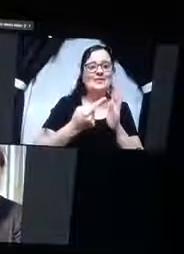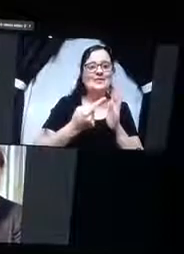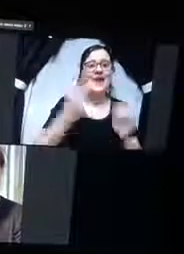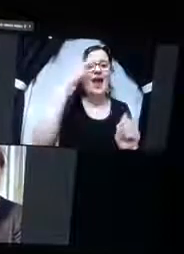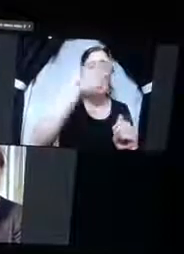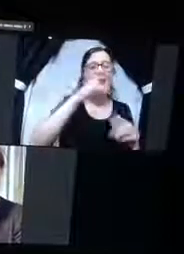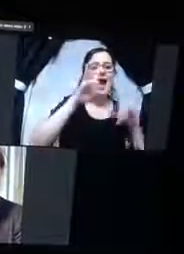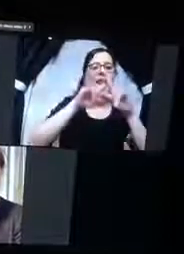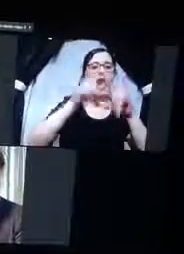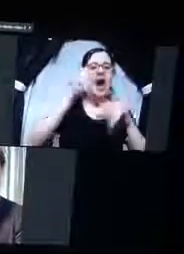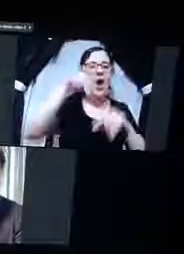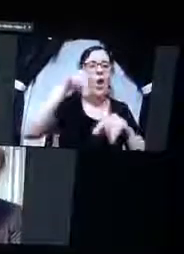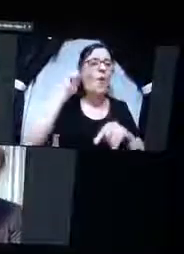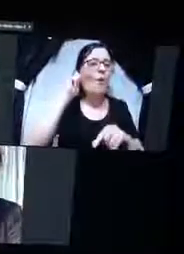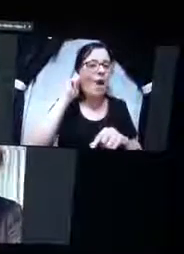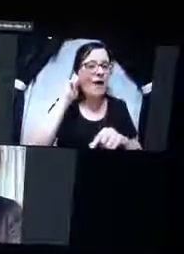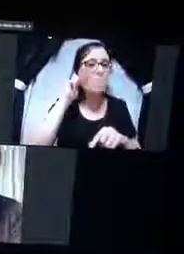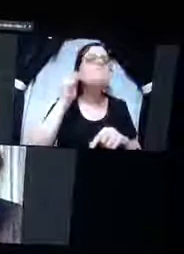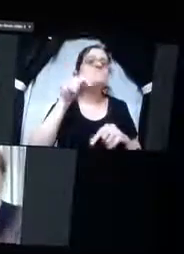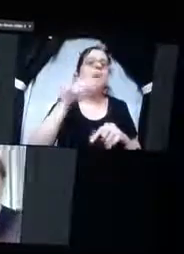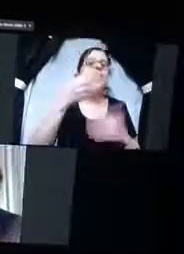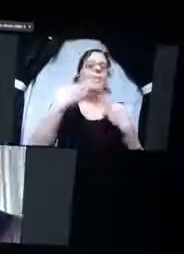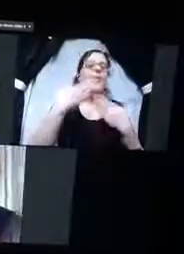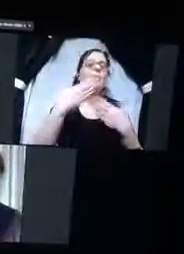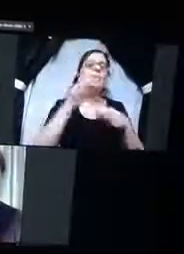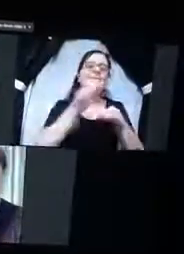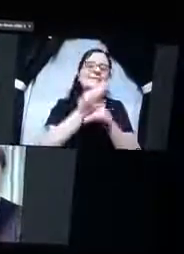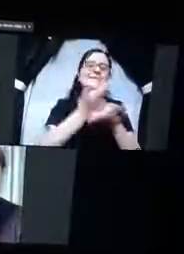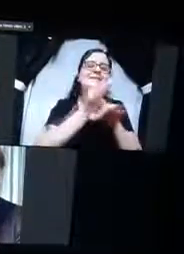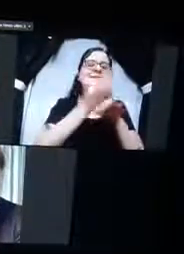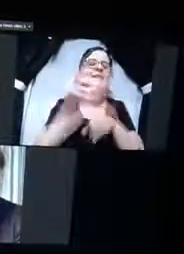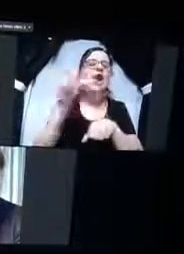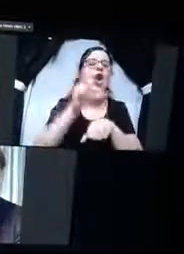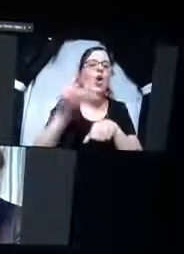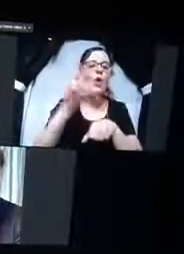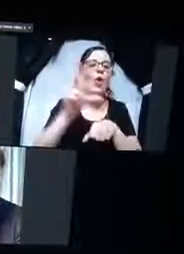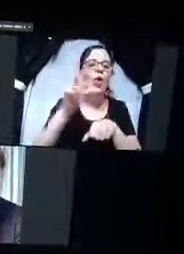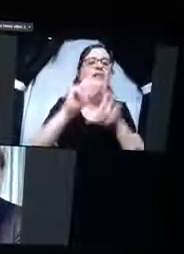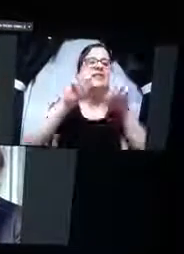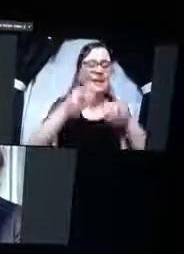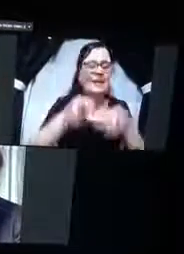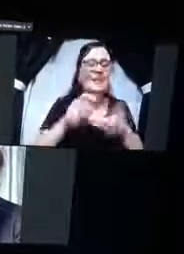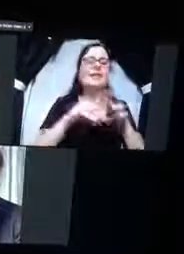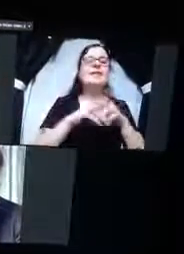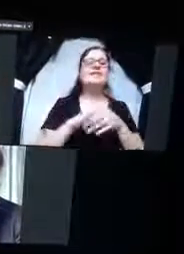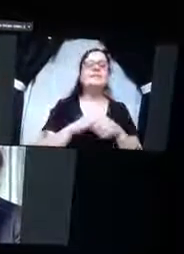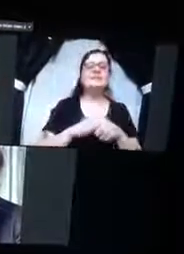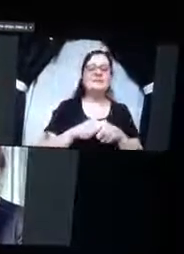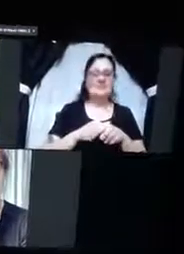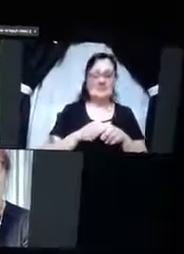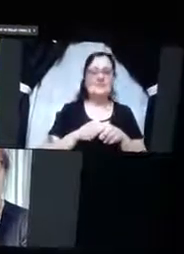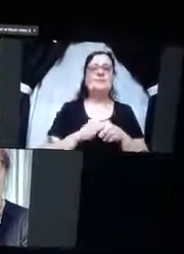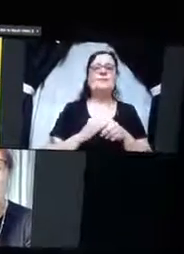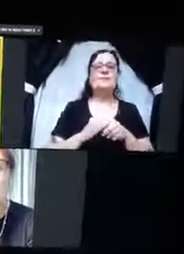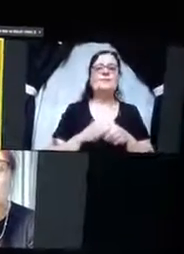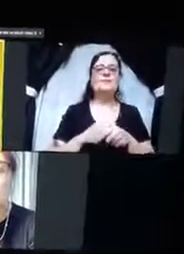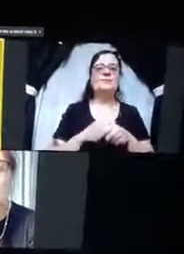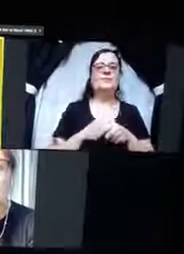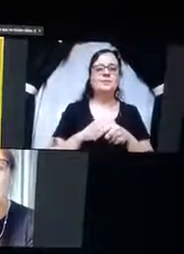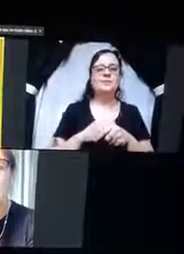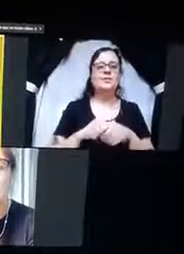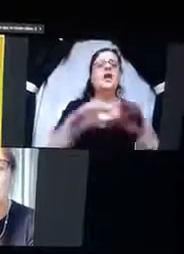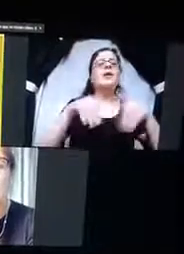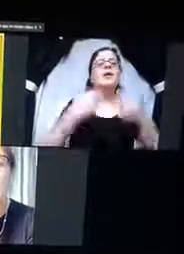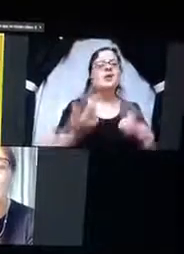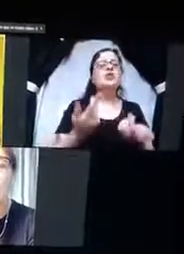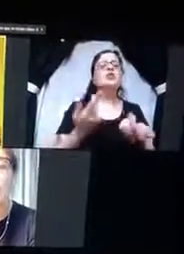y que me parece que es un programa que ofrece muchísimas posibilidades actuales de formación y posibilidades